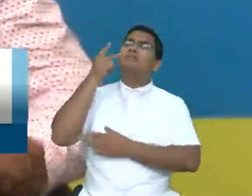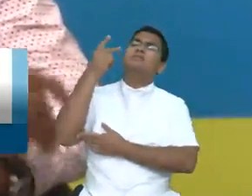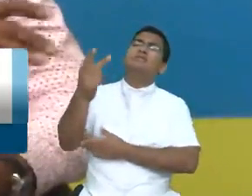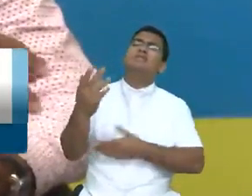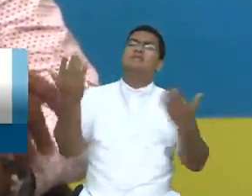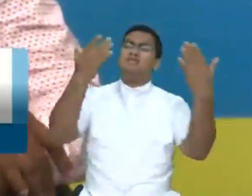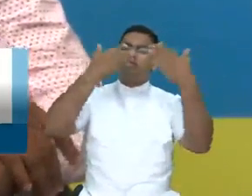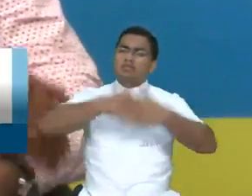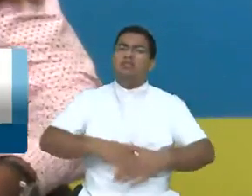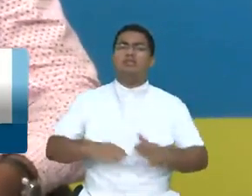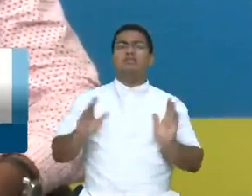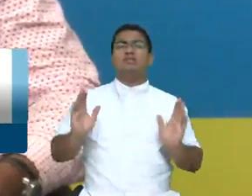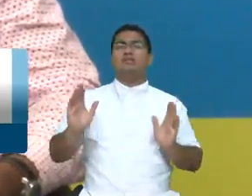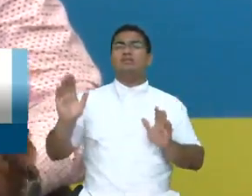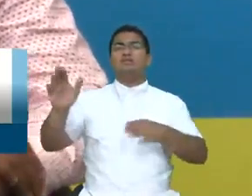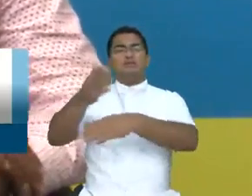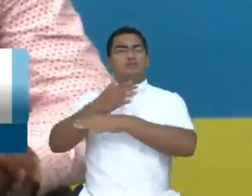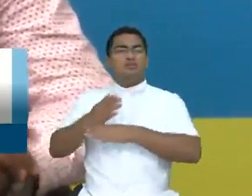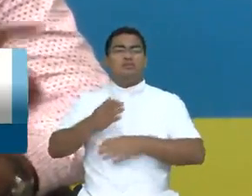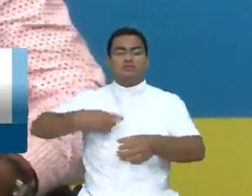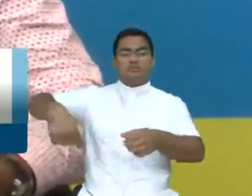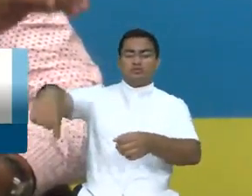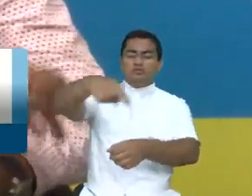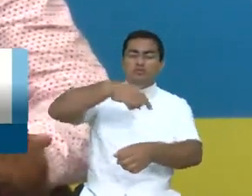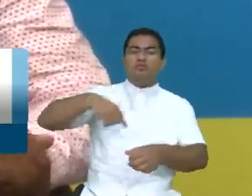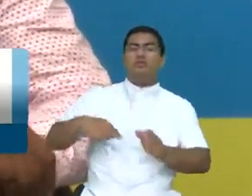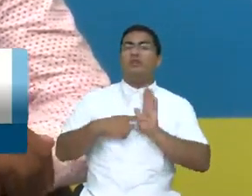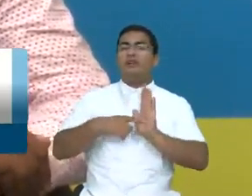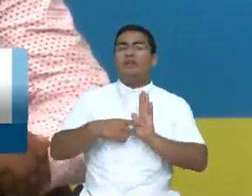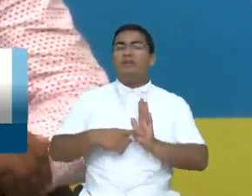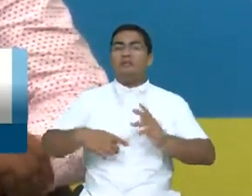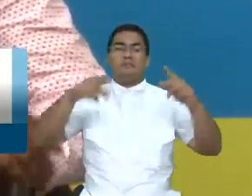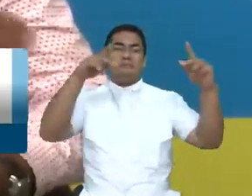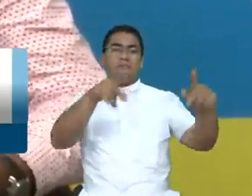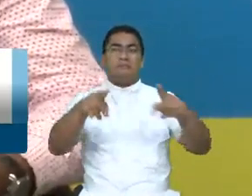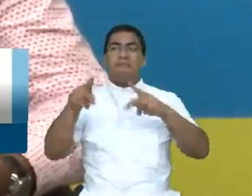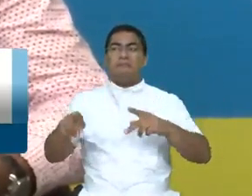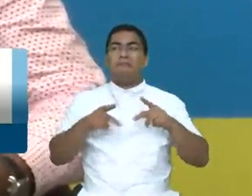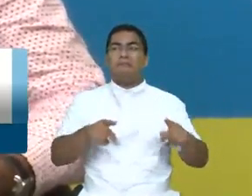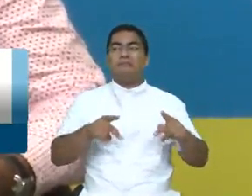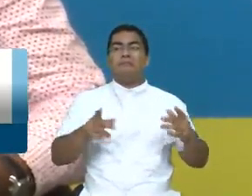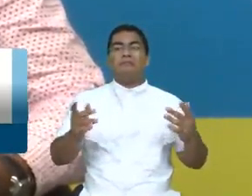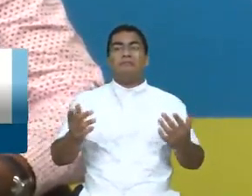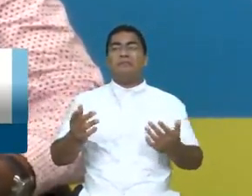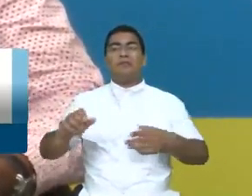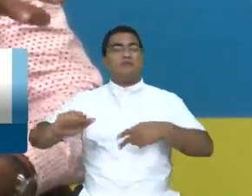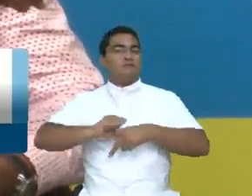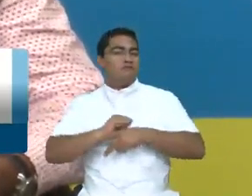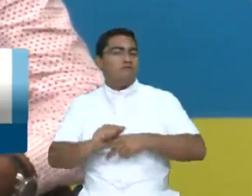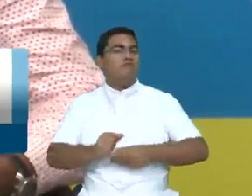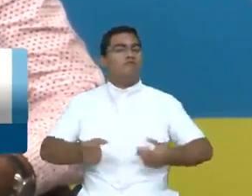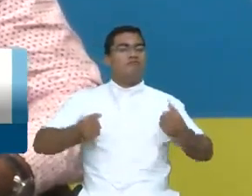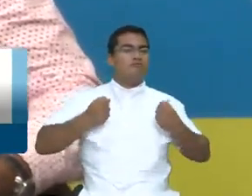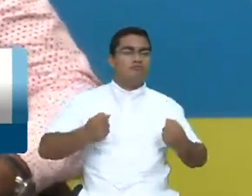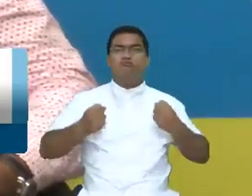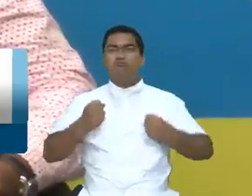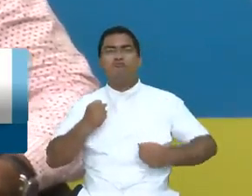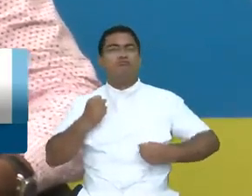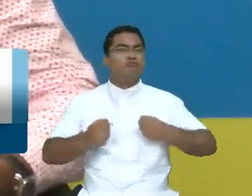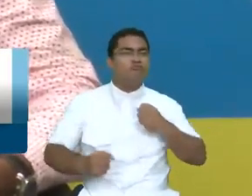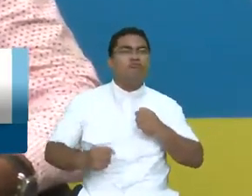en los residenciales, en la rotonda incluso, que hay personas que comienzan una rutina de ejercicio, por ejemplo,